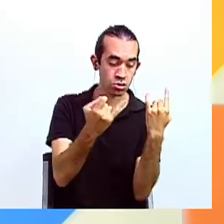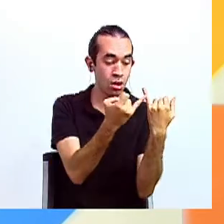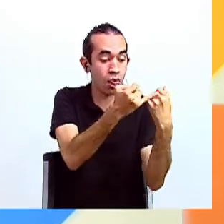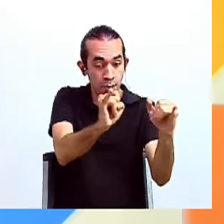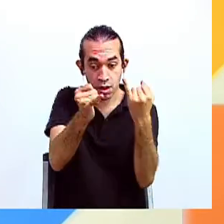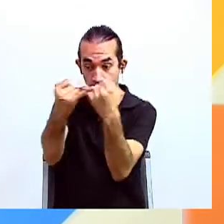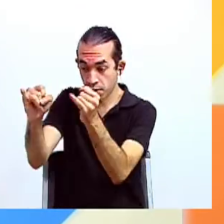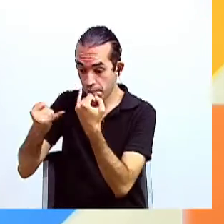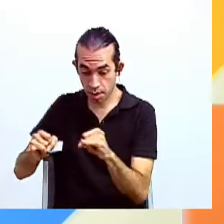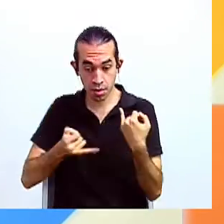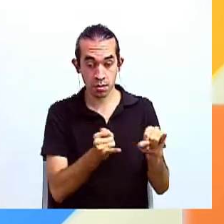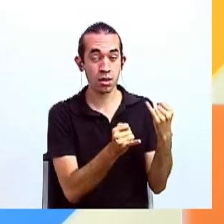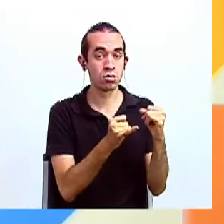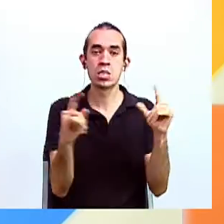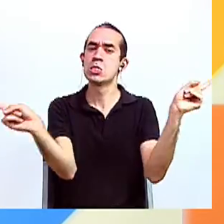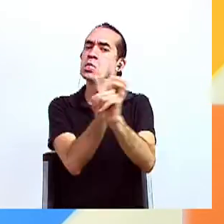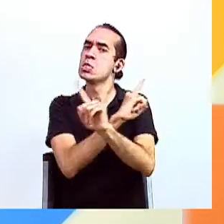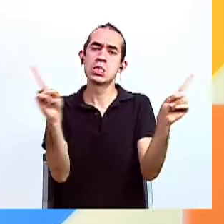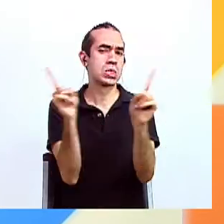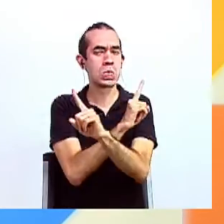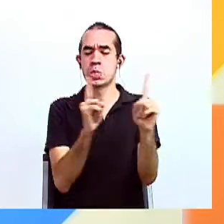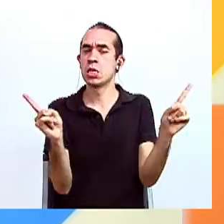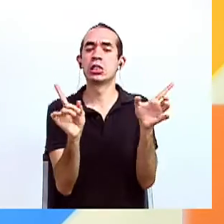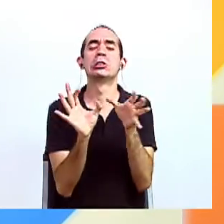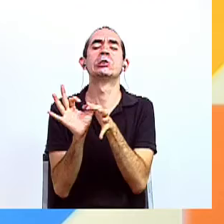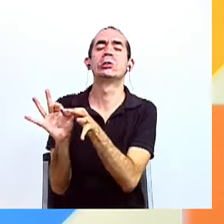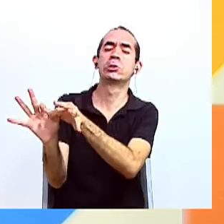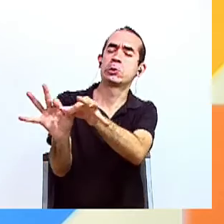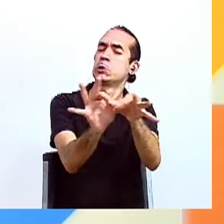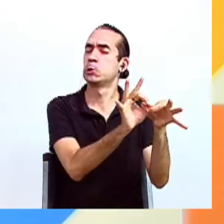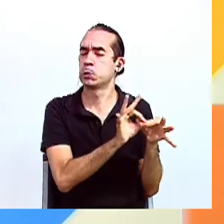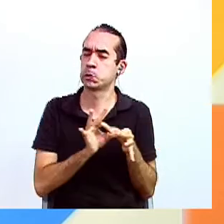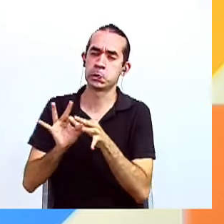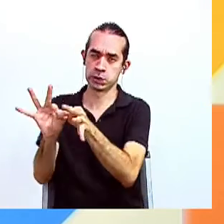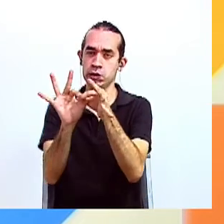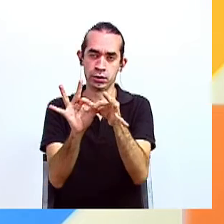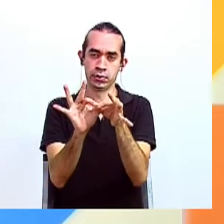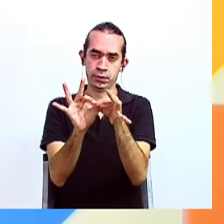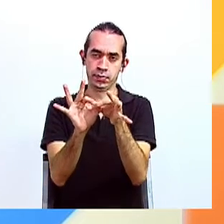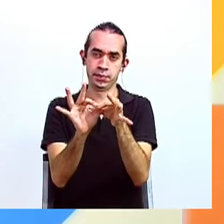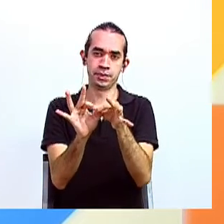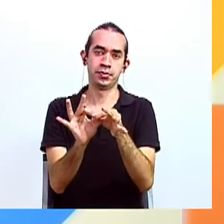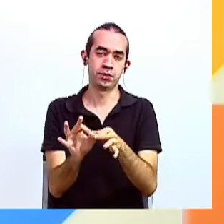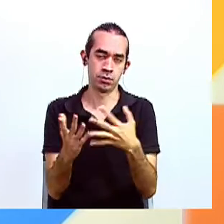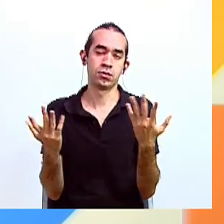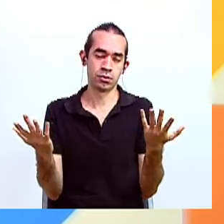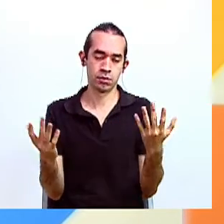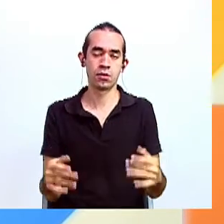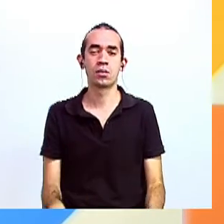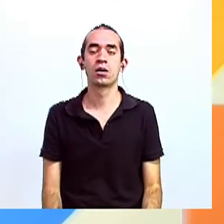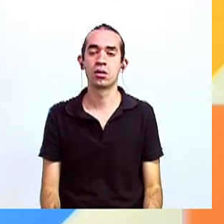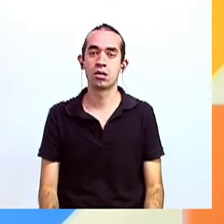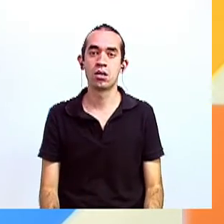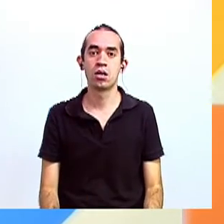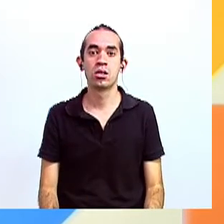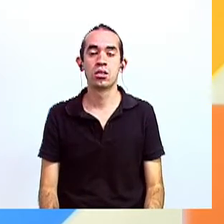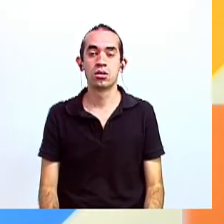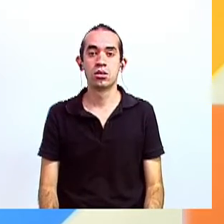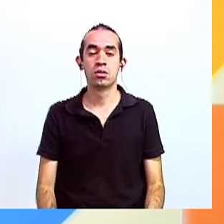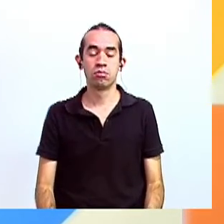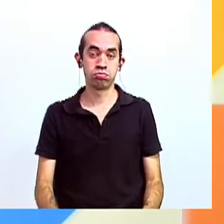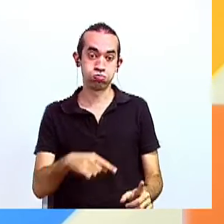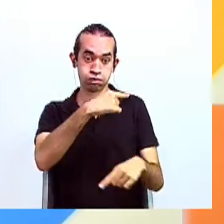cada ciclo como algo que ocurre independientemente, sino que veremos cómo hay una conexión sumamente estrecha